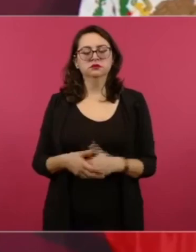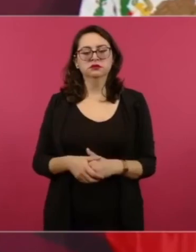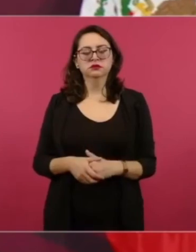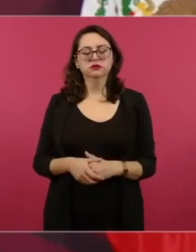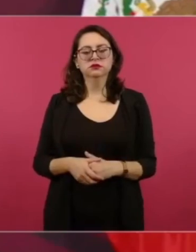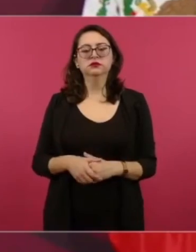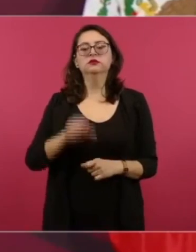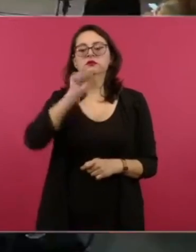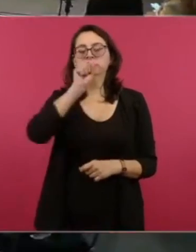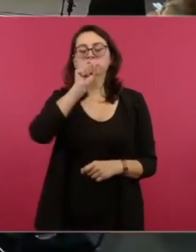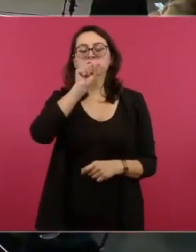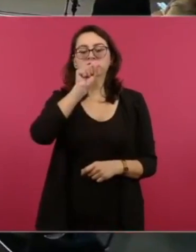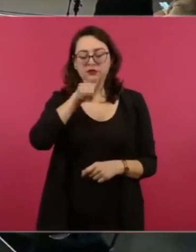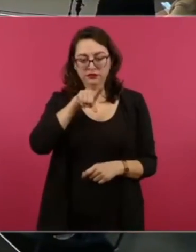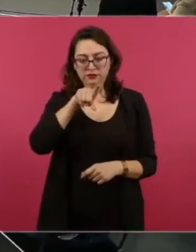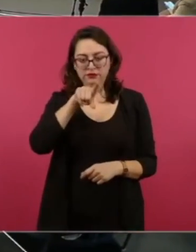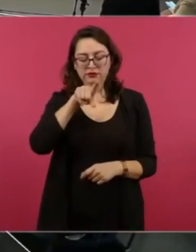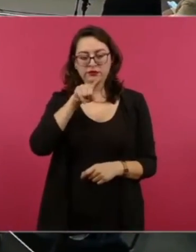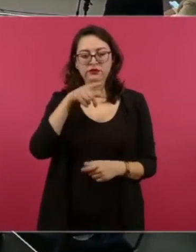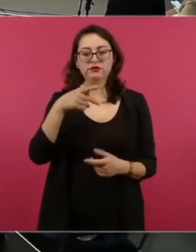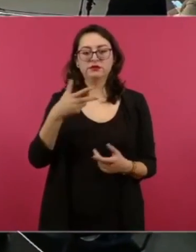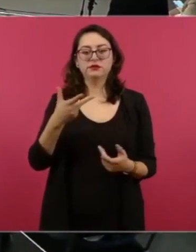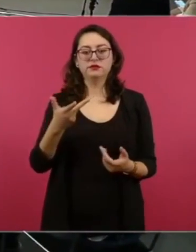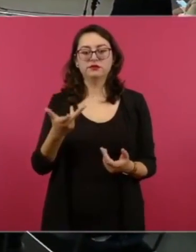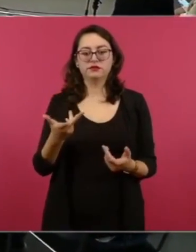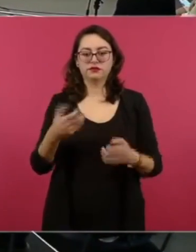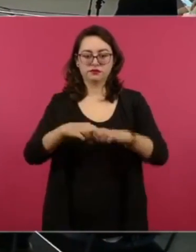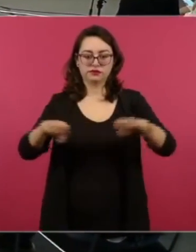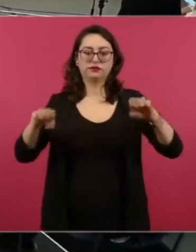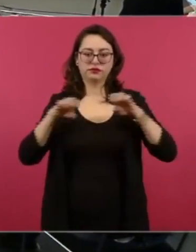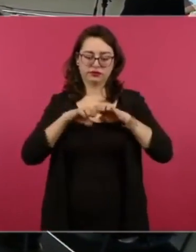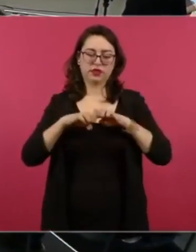sí van a estar los miembros del gabinete,